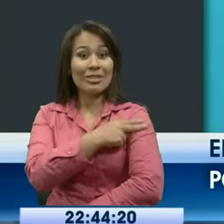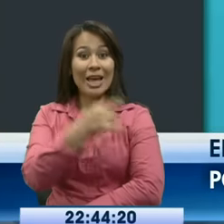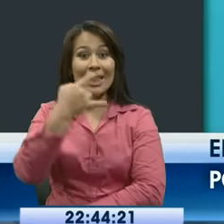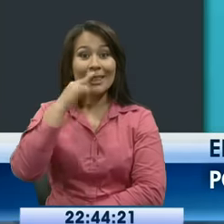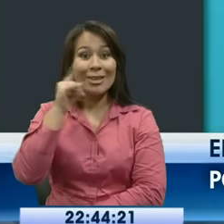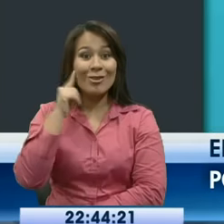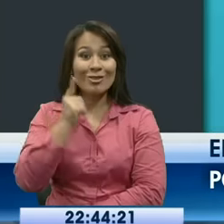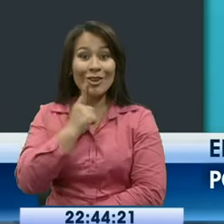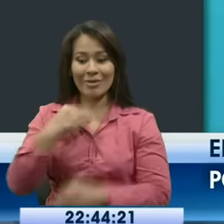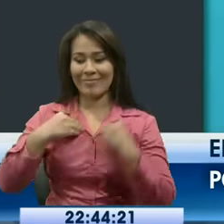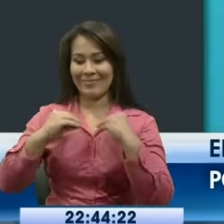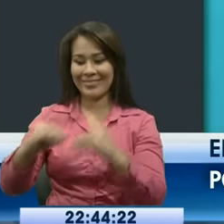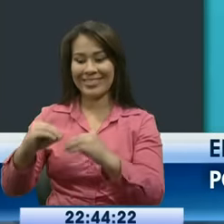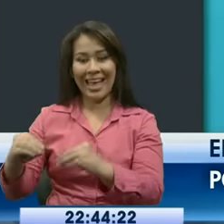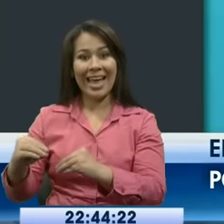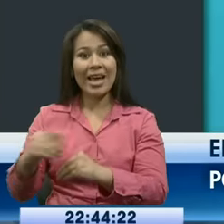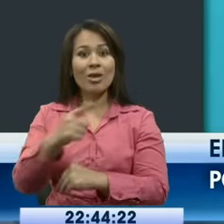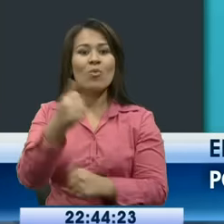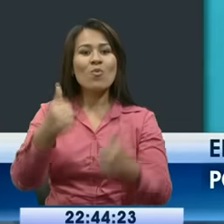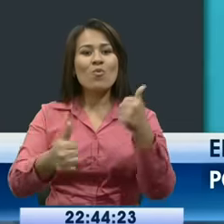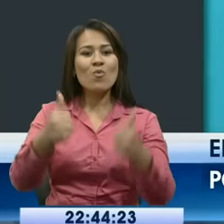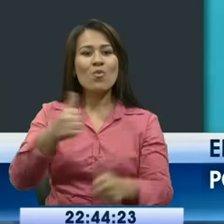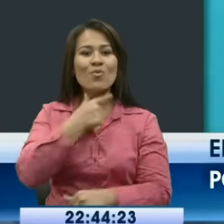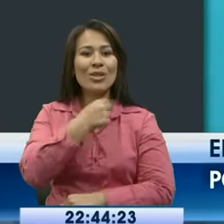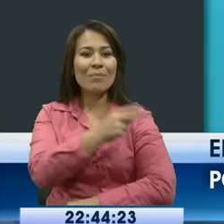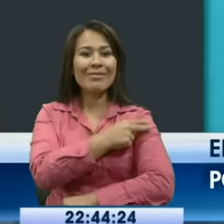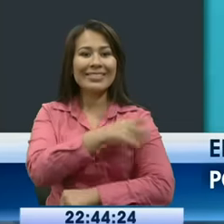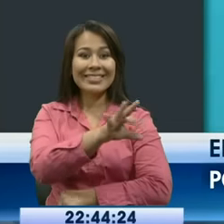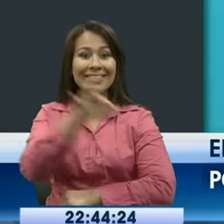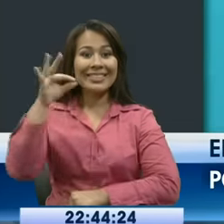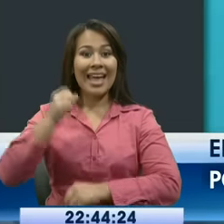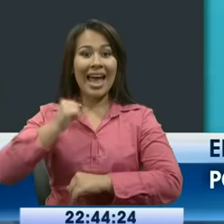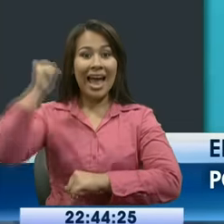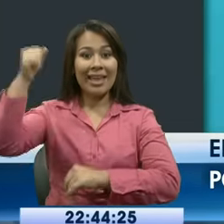menores sordos. Solo debe ingresar a la página web